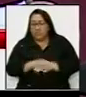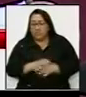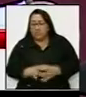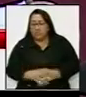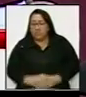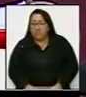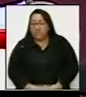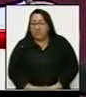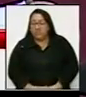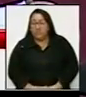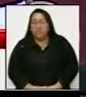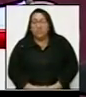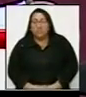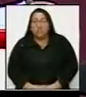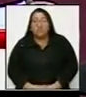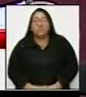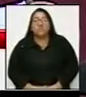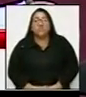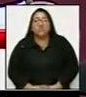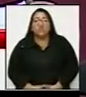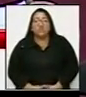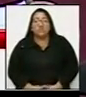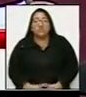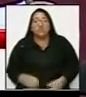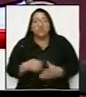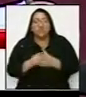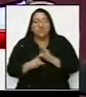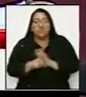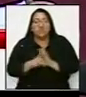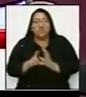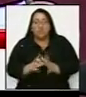30 es el establecido en la ley.